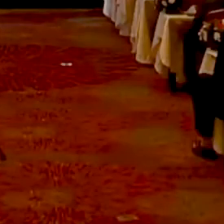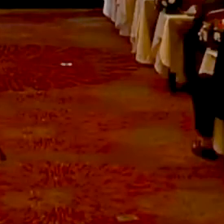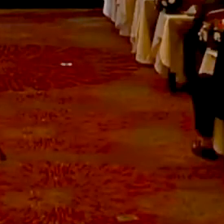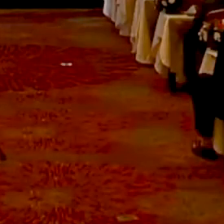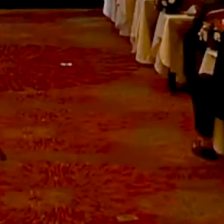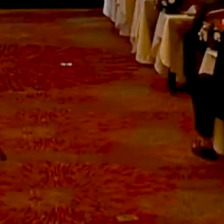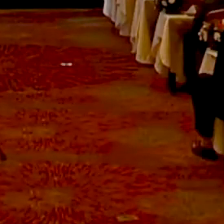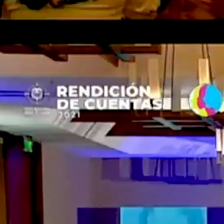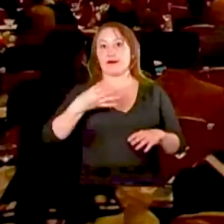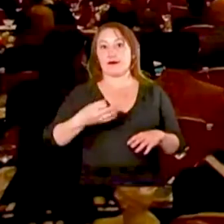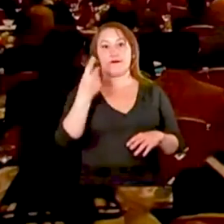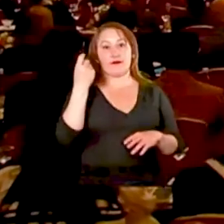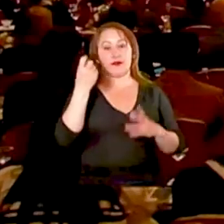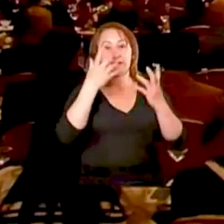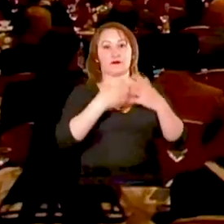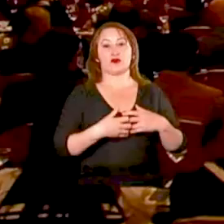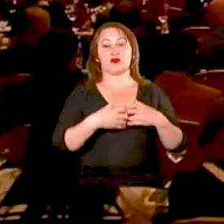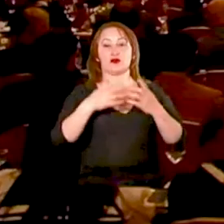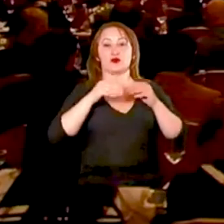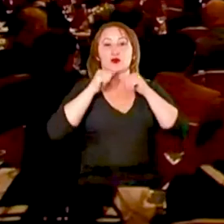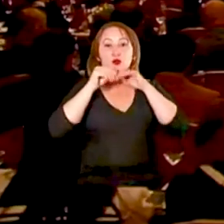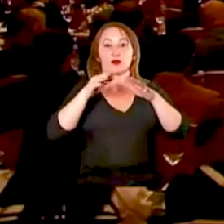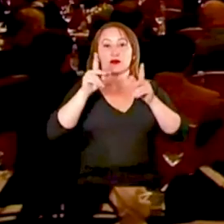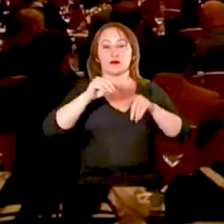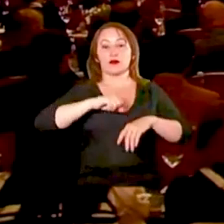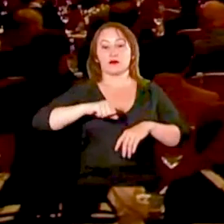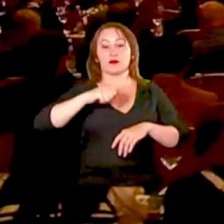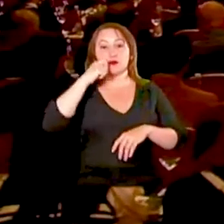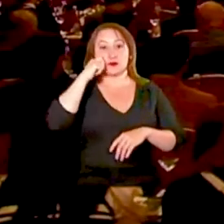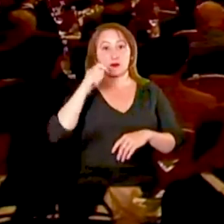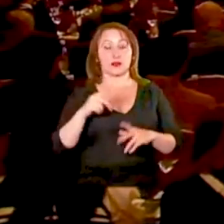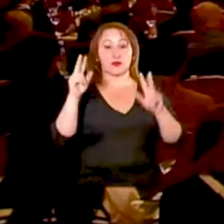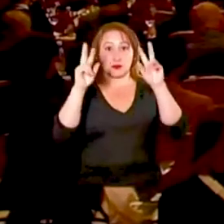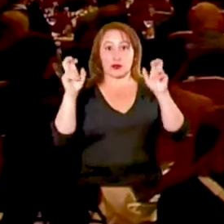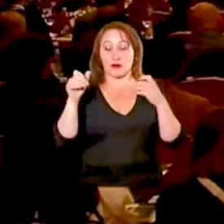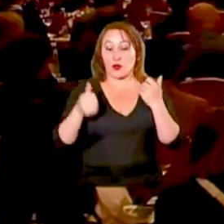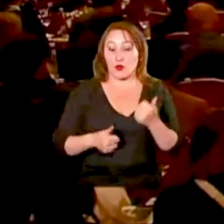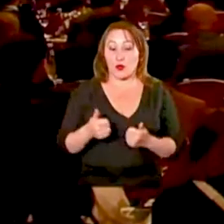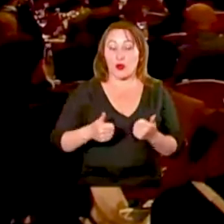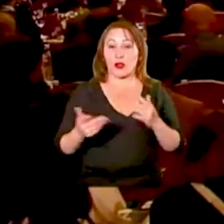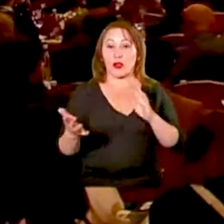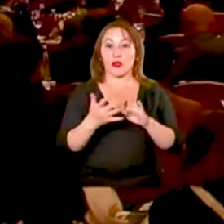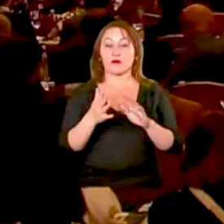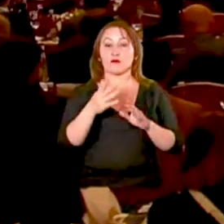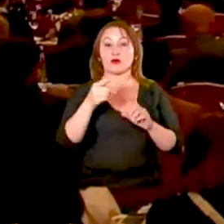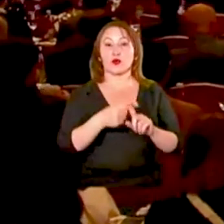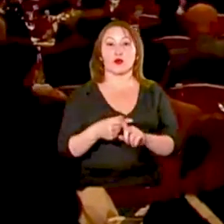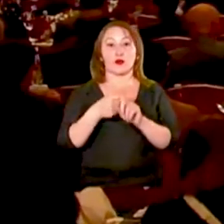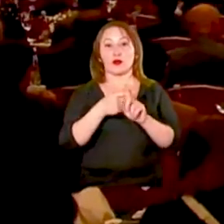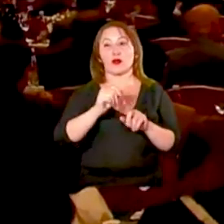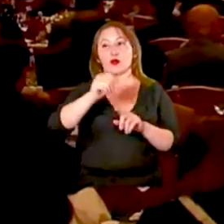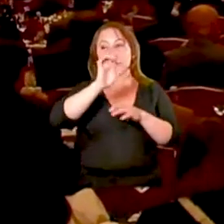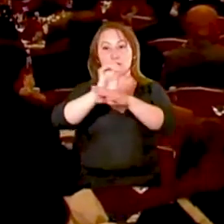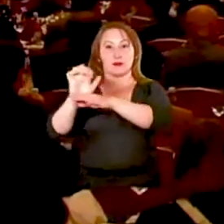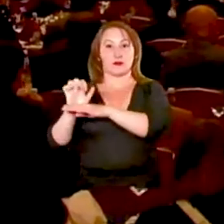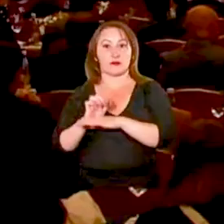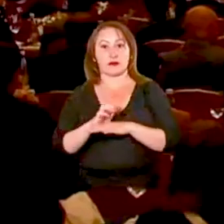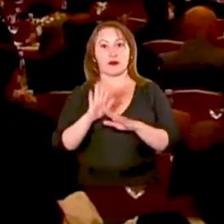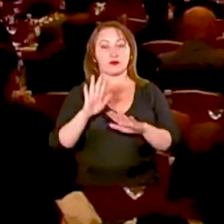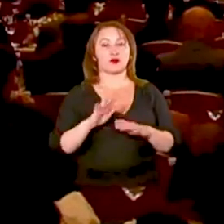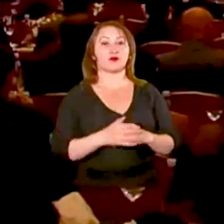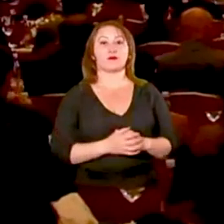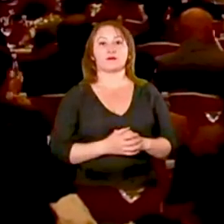falta y los temas de derechos humanos, que determina que a la Procuraduría y a otras entidades del